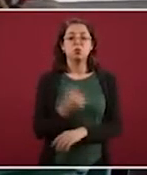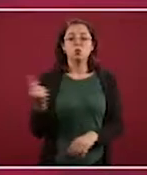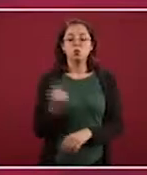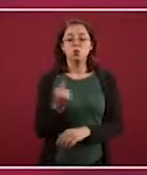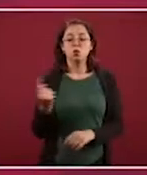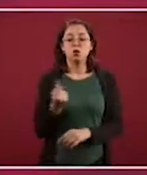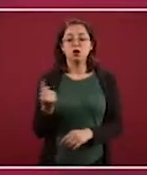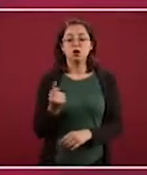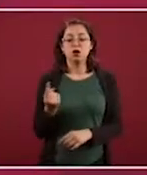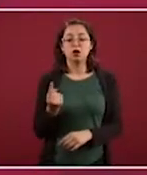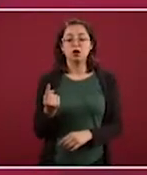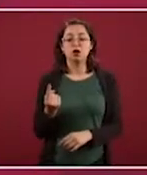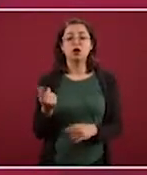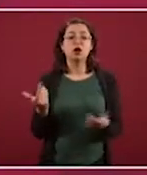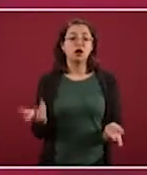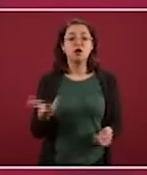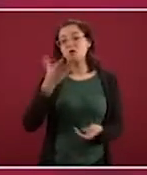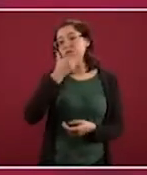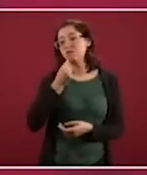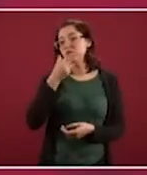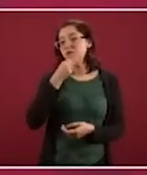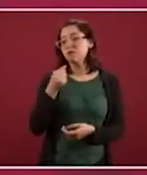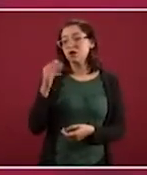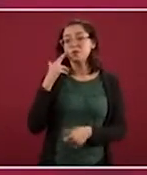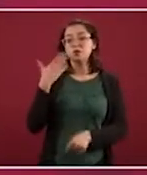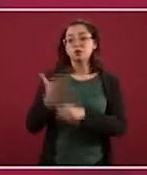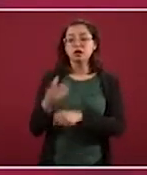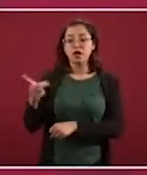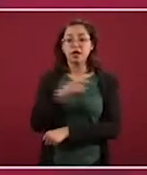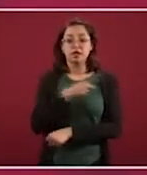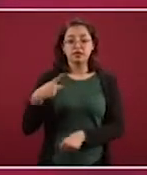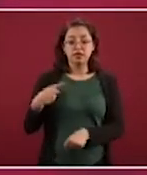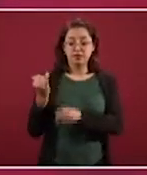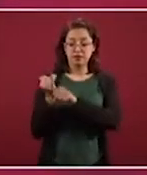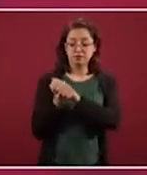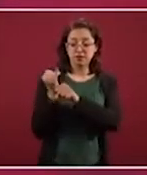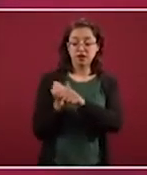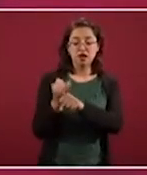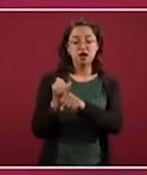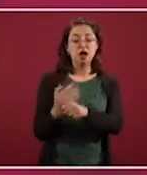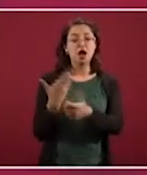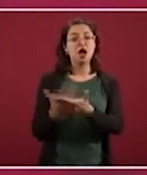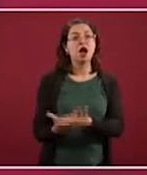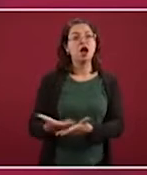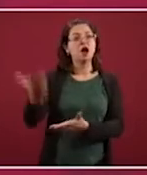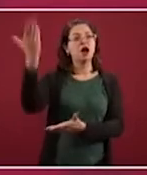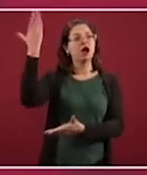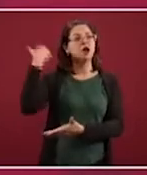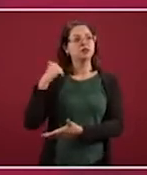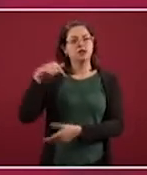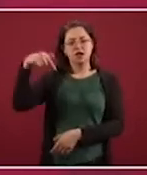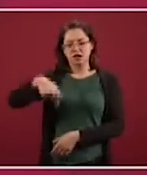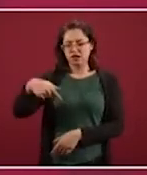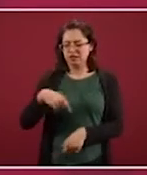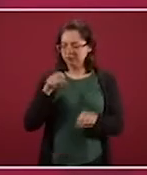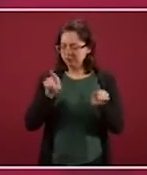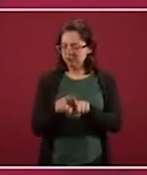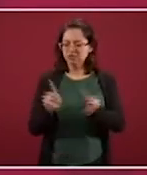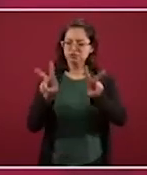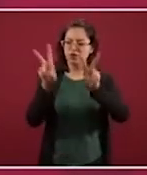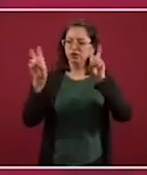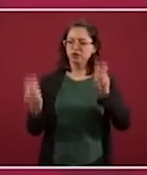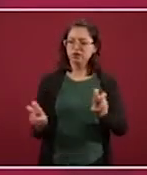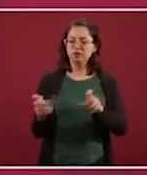debe de tener el análisis. La vez pasada que aquí se planteó este